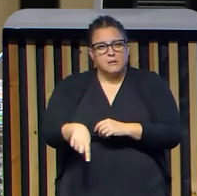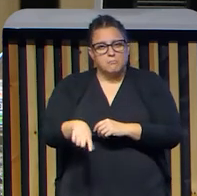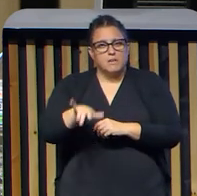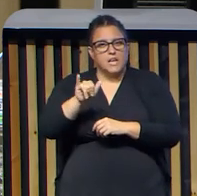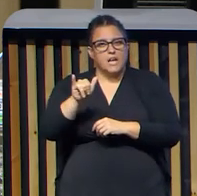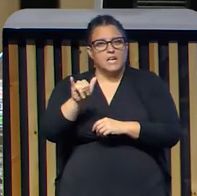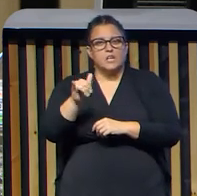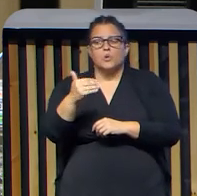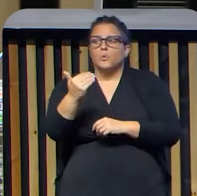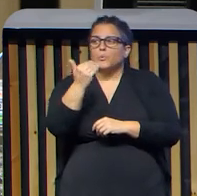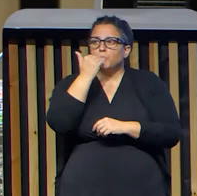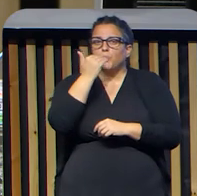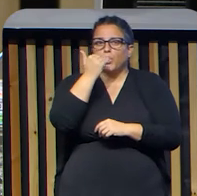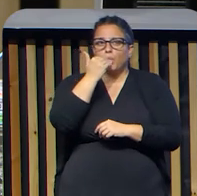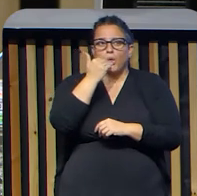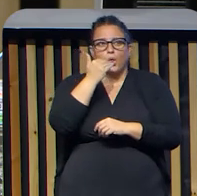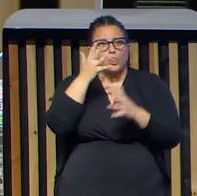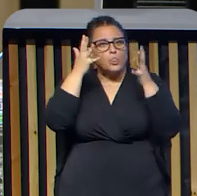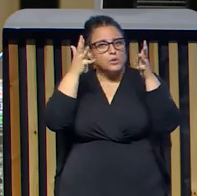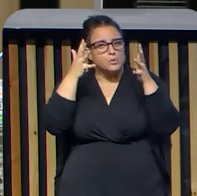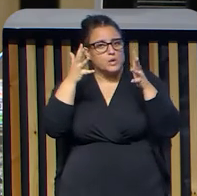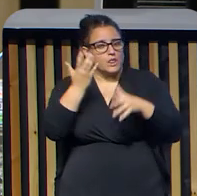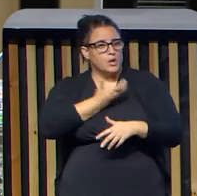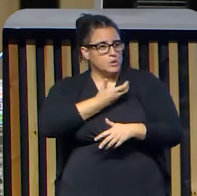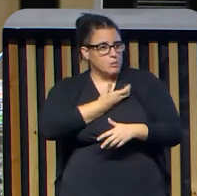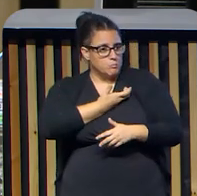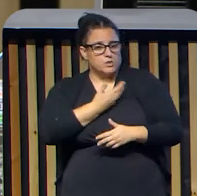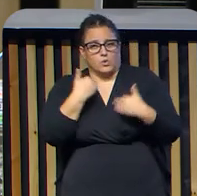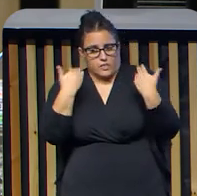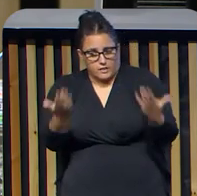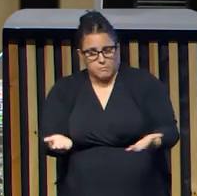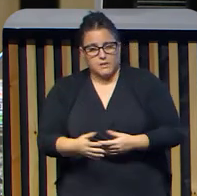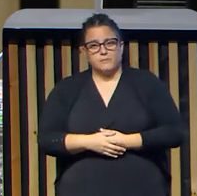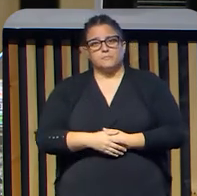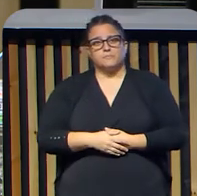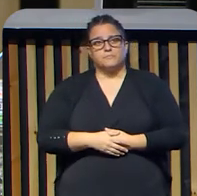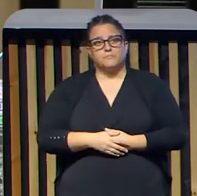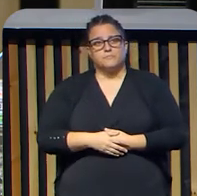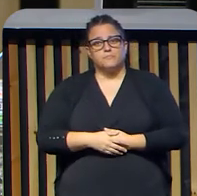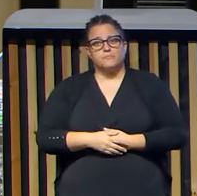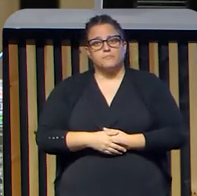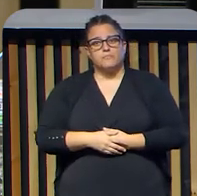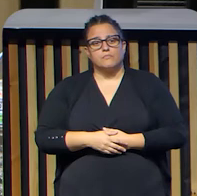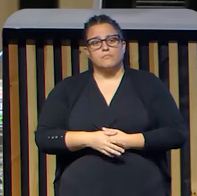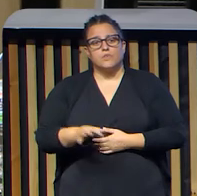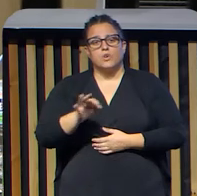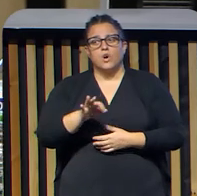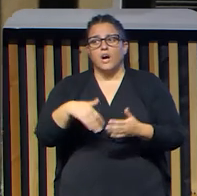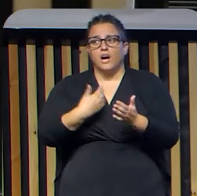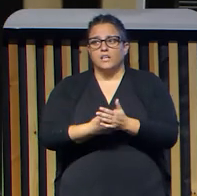se puede escalar un poco más y meterse en redes y no sé